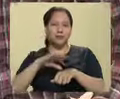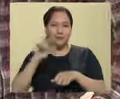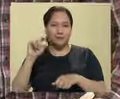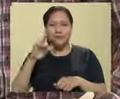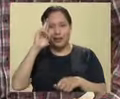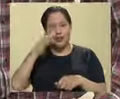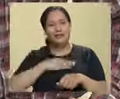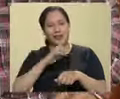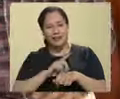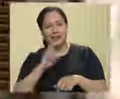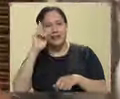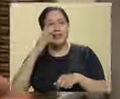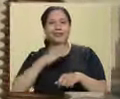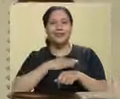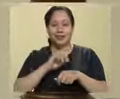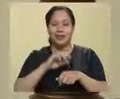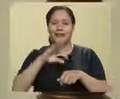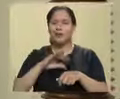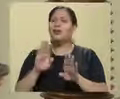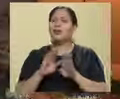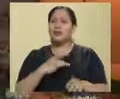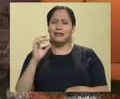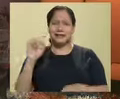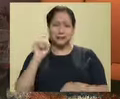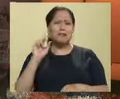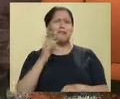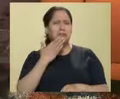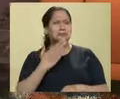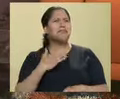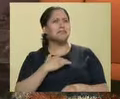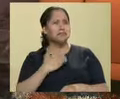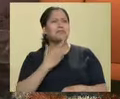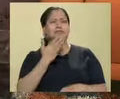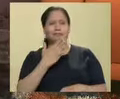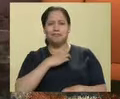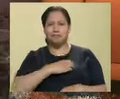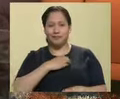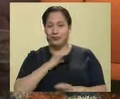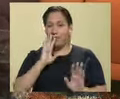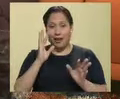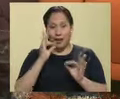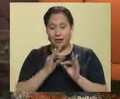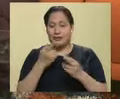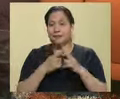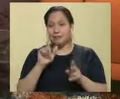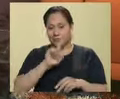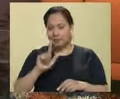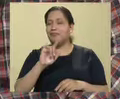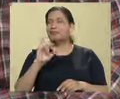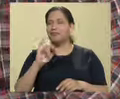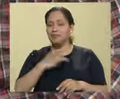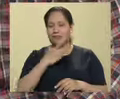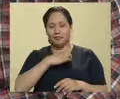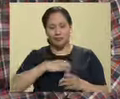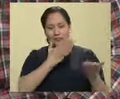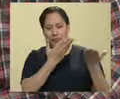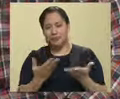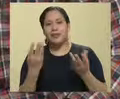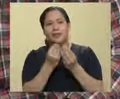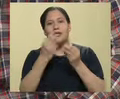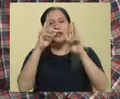tal? Buenos días, están? Doc. ¿Cómo le pintó el fin? Muy bien. ¿Sí? Qué bueno. Padrísimo. Muy bien. Bien. ¿Ya listo para y comenzar? Contento de estar aquí con ustedes